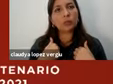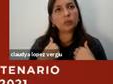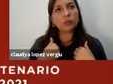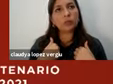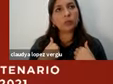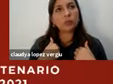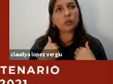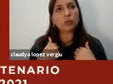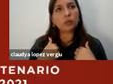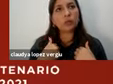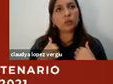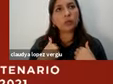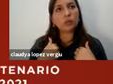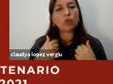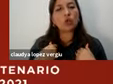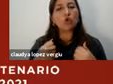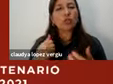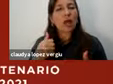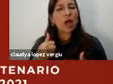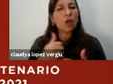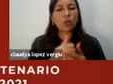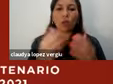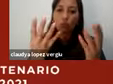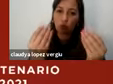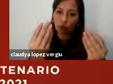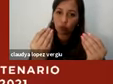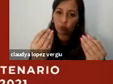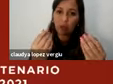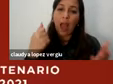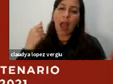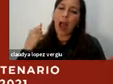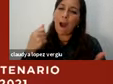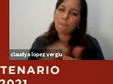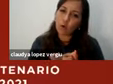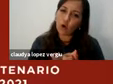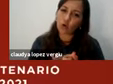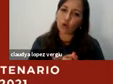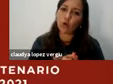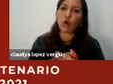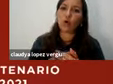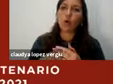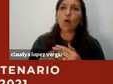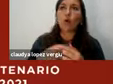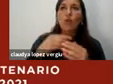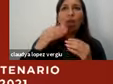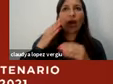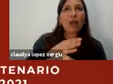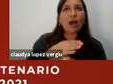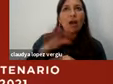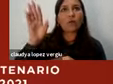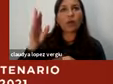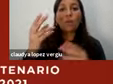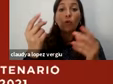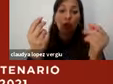nos sirve bastante el apoyo que viene de afuera, netamente económico, ya